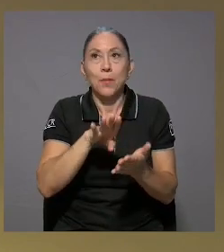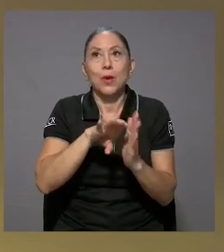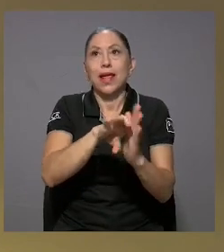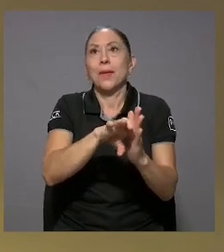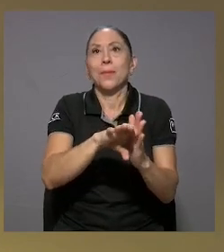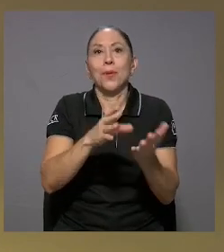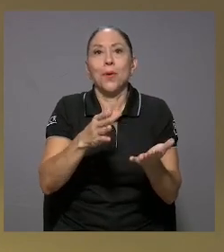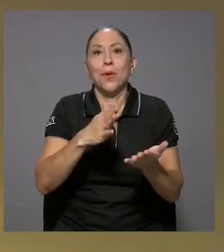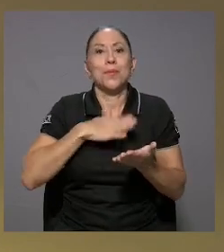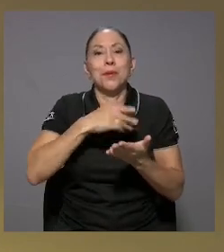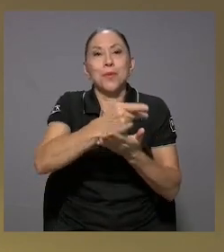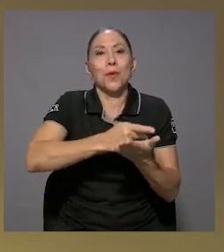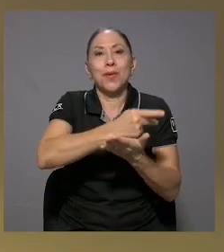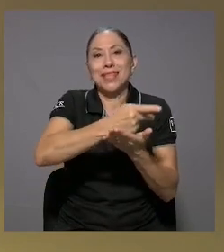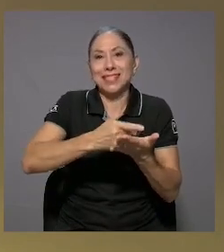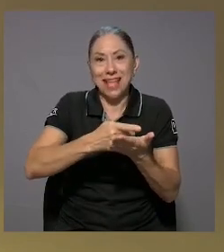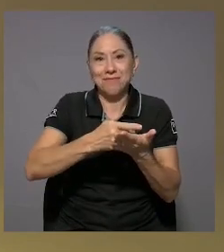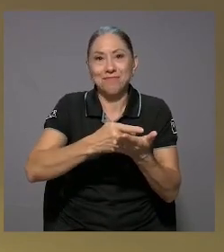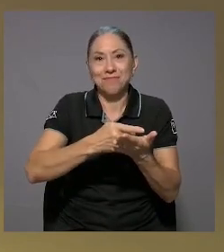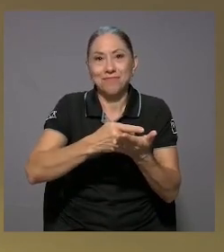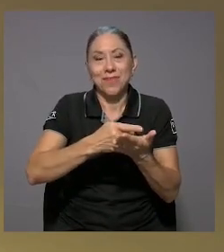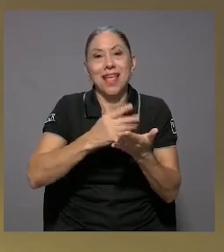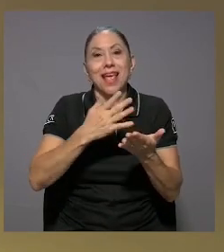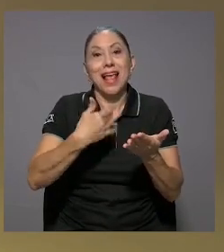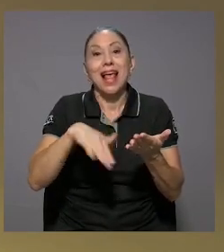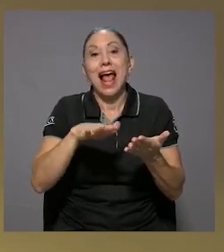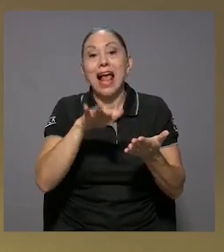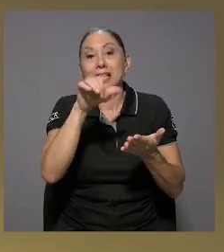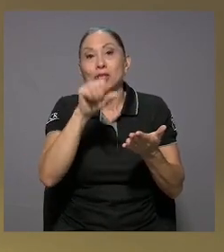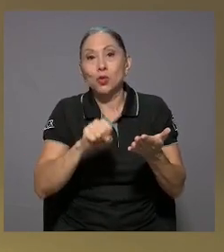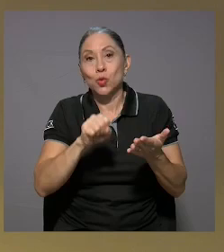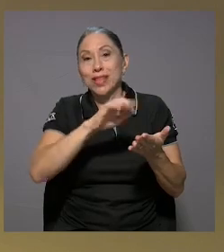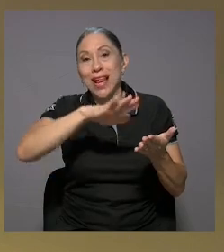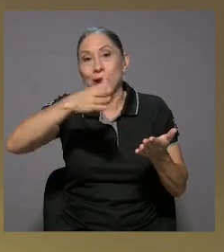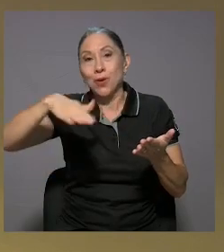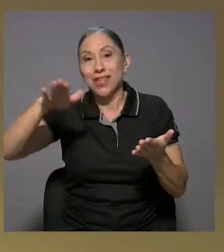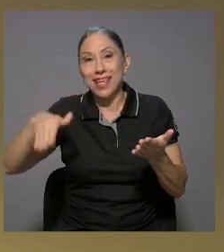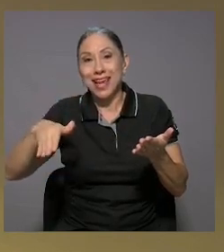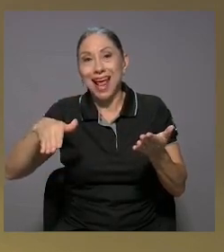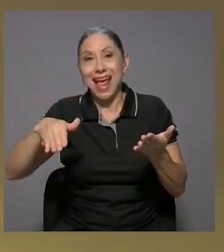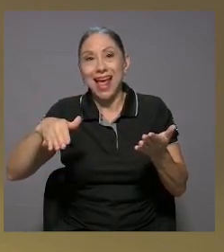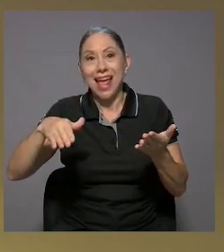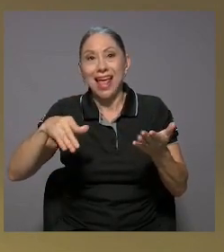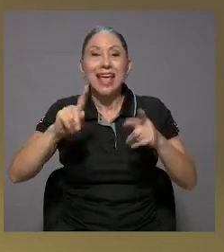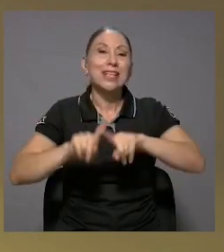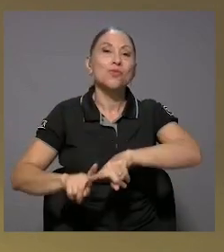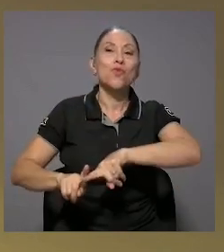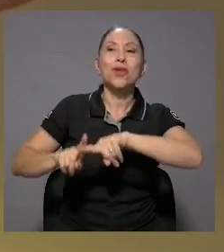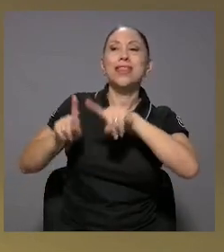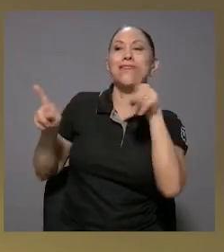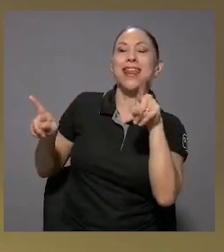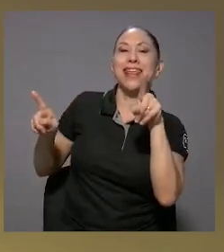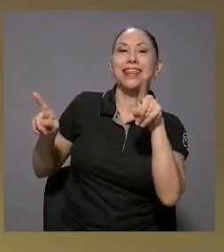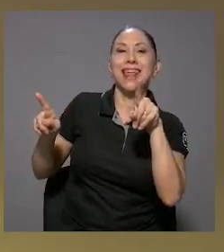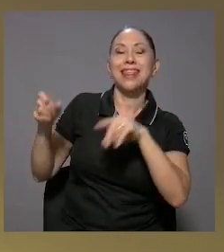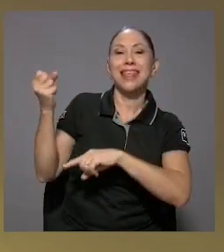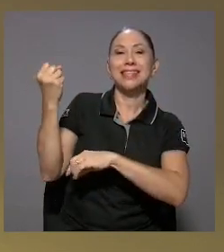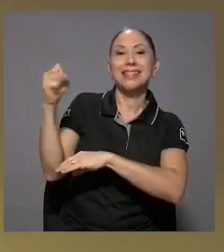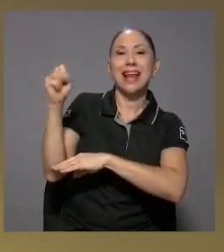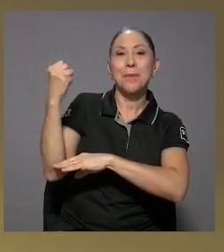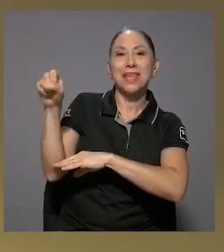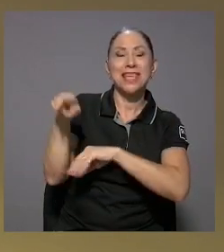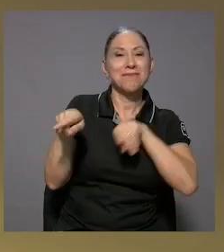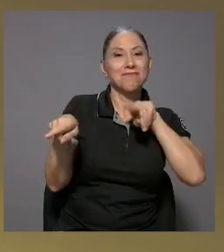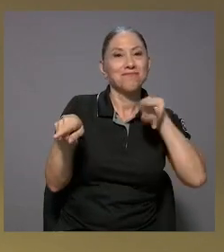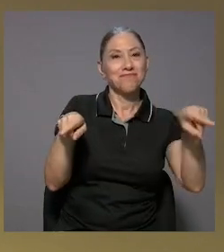decir mi provincia, la parte que está al sur de la cordillera es muy diferente de Sarapiquí. Son 2 países